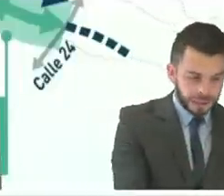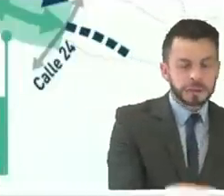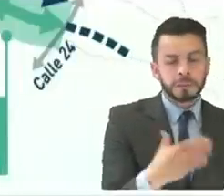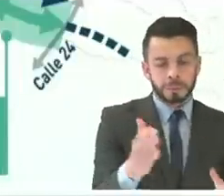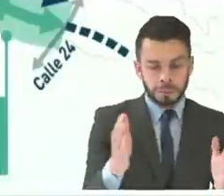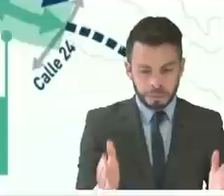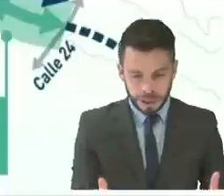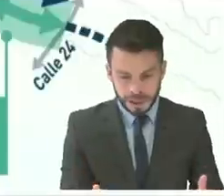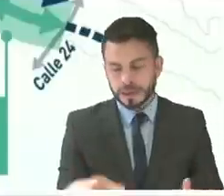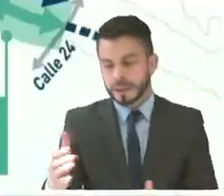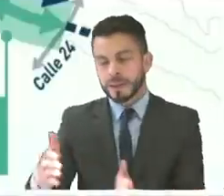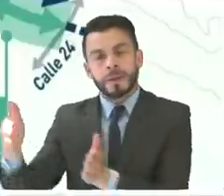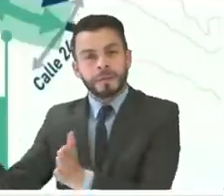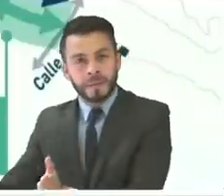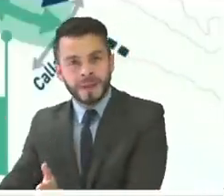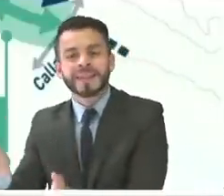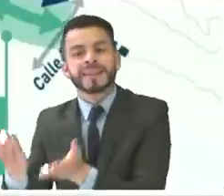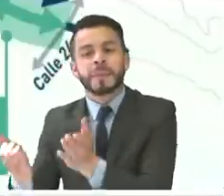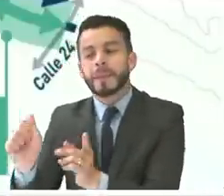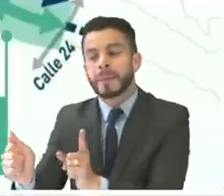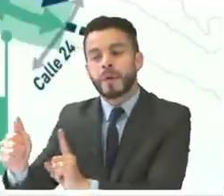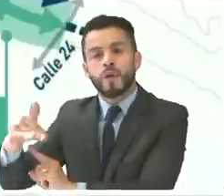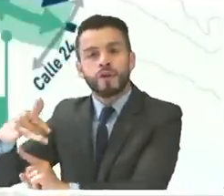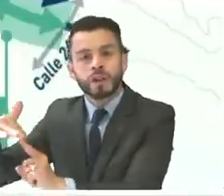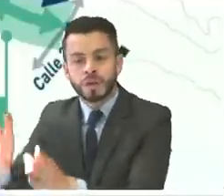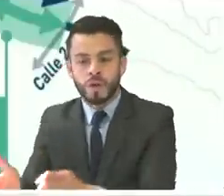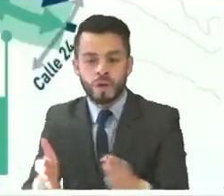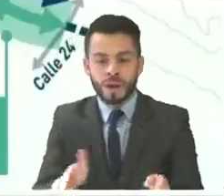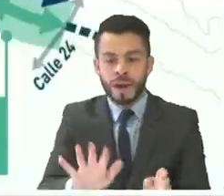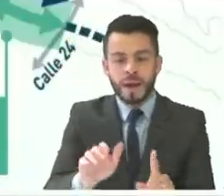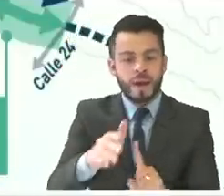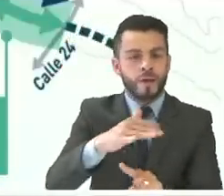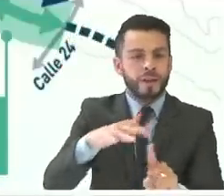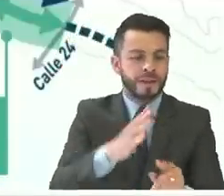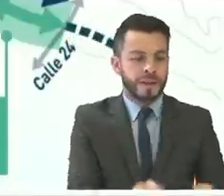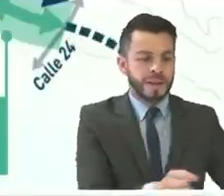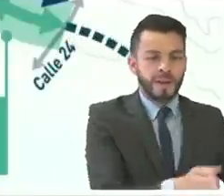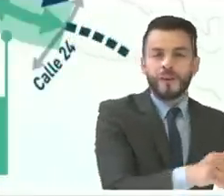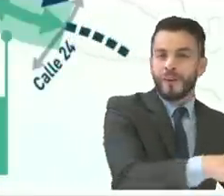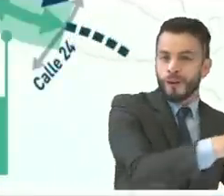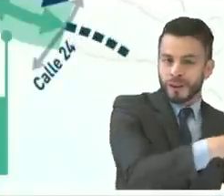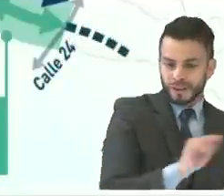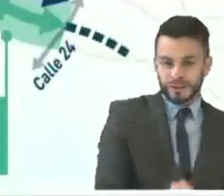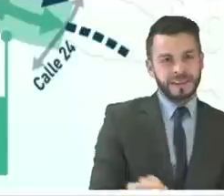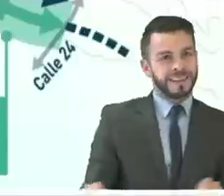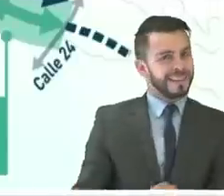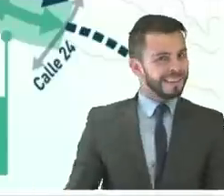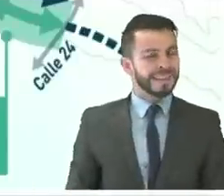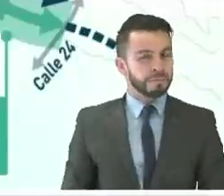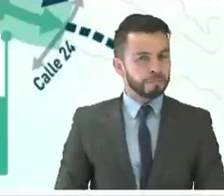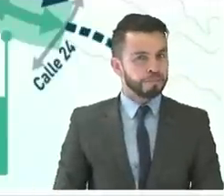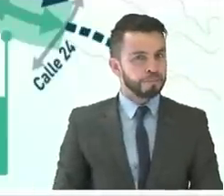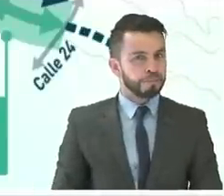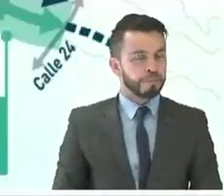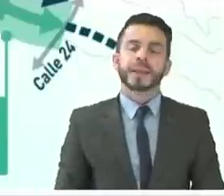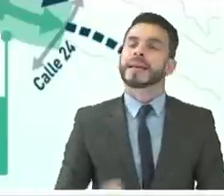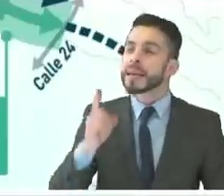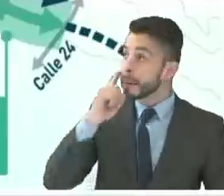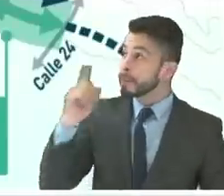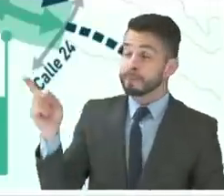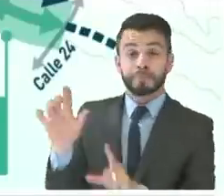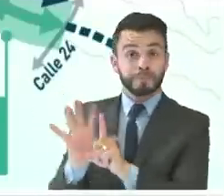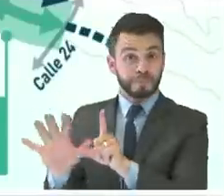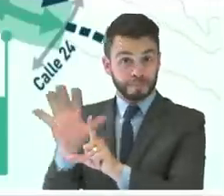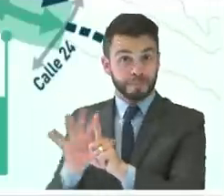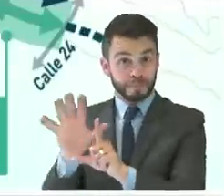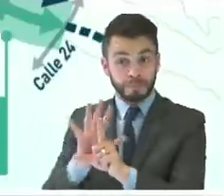responden a los diferentes contextos y condiciones que existen. Aquí lo que ven son los diferentes tramos